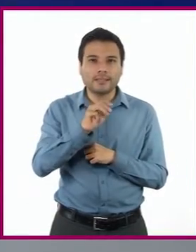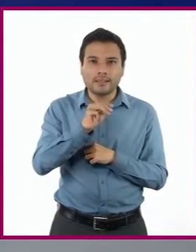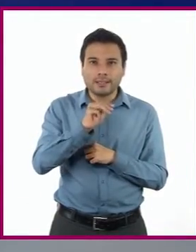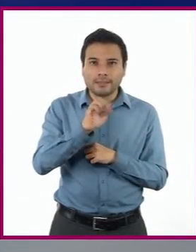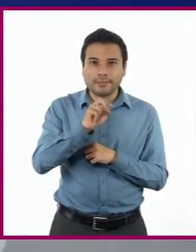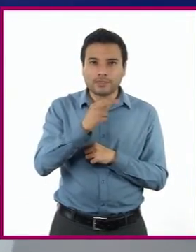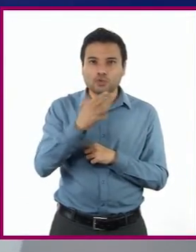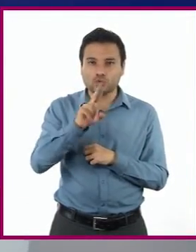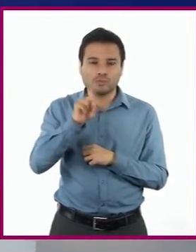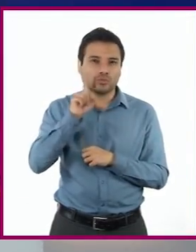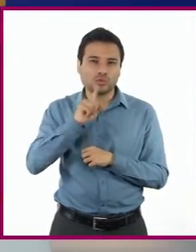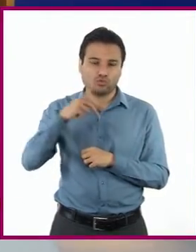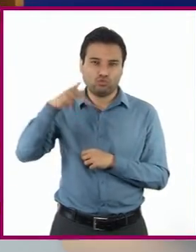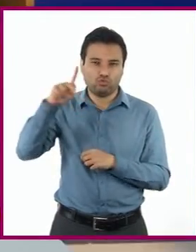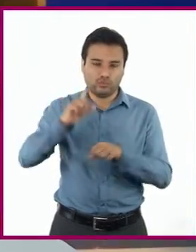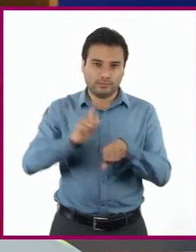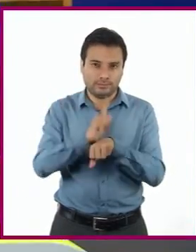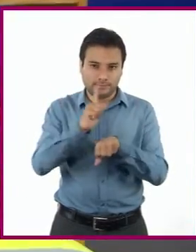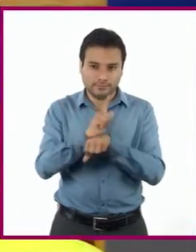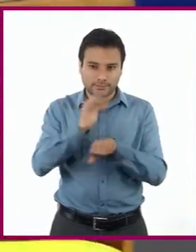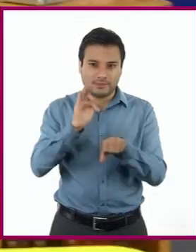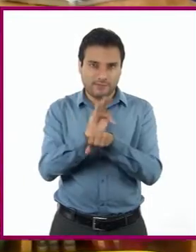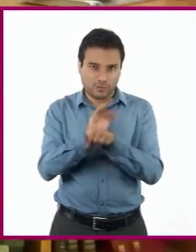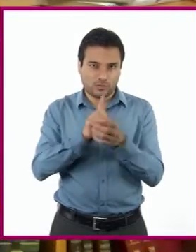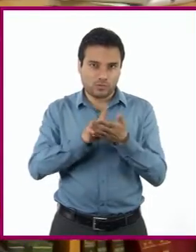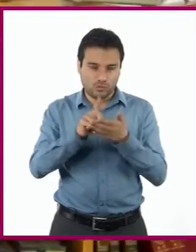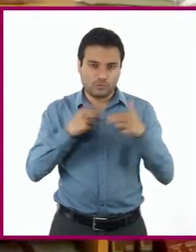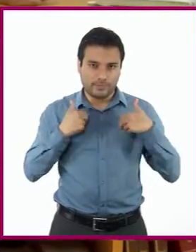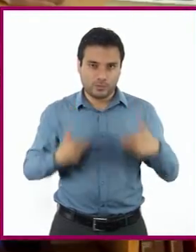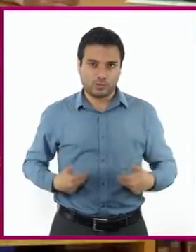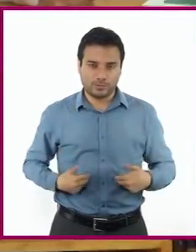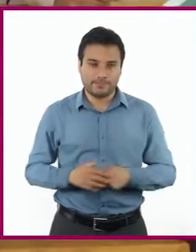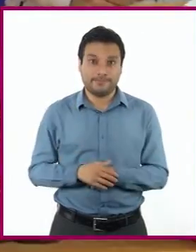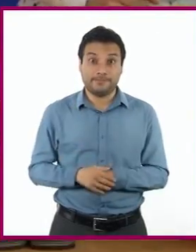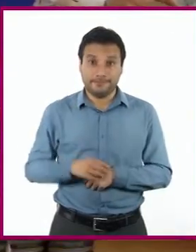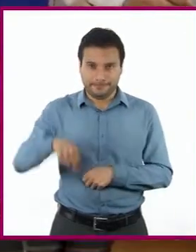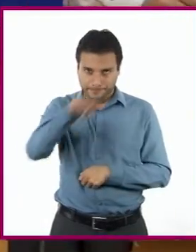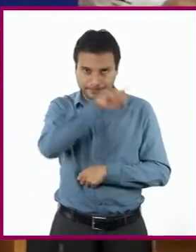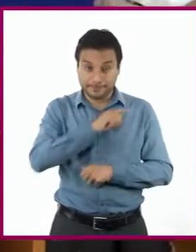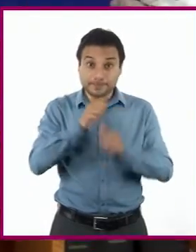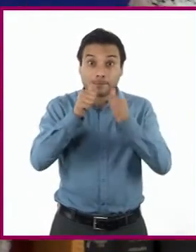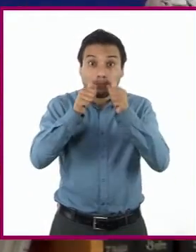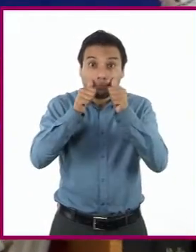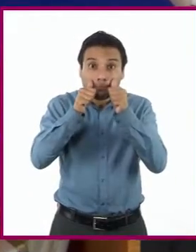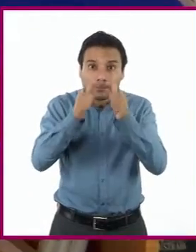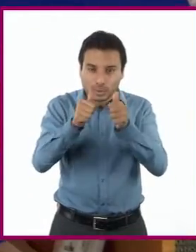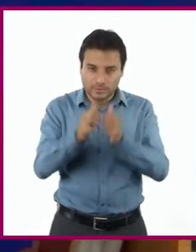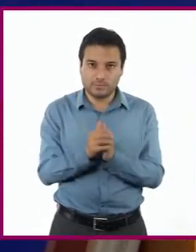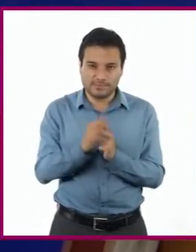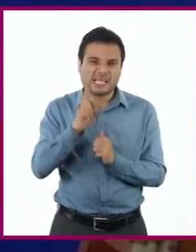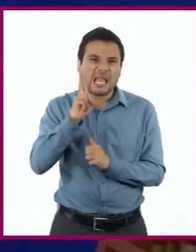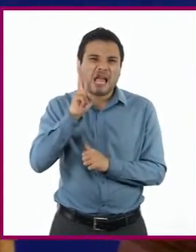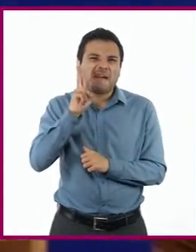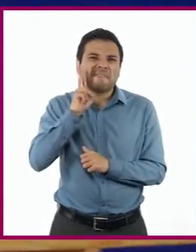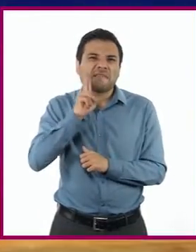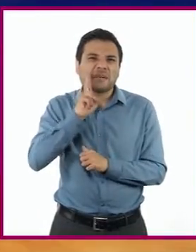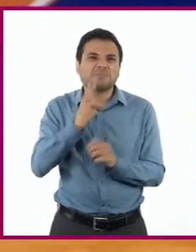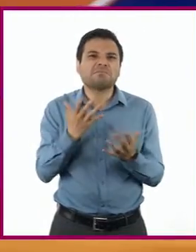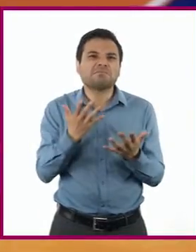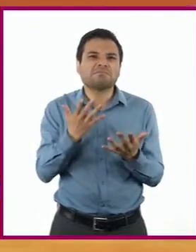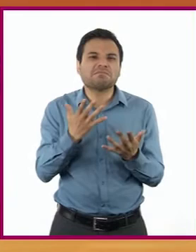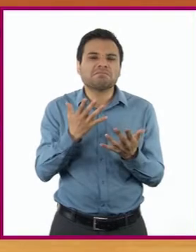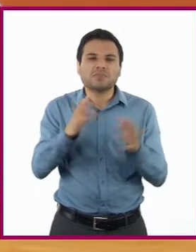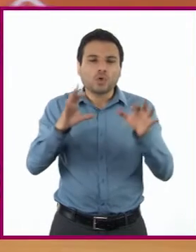activista guatemalteca y defensora de los derechos humanos. Presten mucha atención y traten de identificar